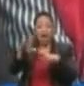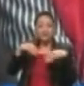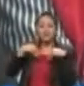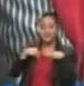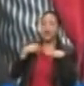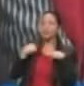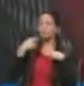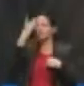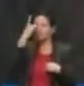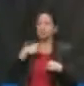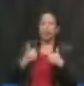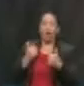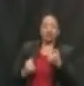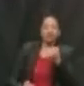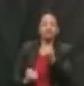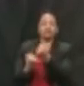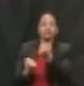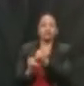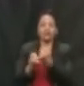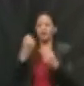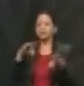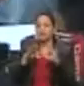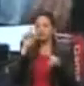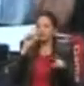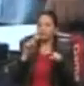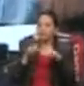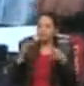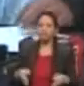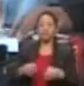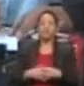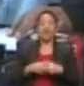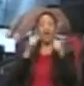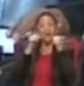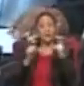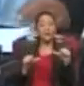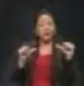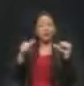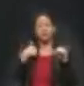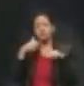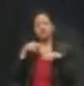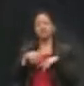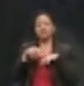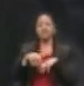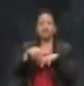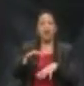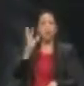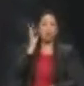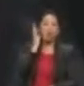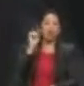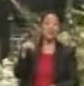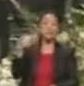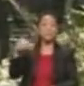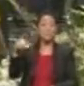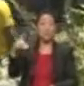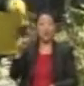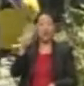entonces ahí decidiremos. Tenemos que tener un acuerdo firmado para que se cumpla. Anunciaron que participarán de la marcha realizada por las mujeres este miércoles